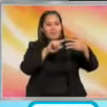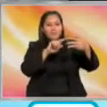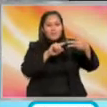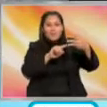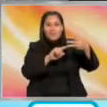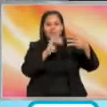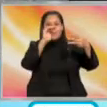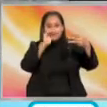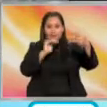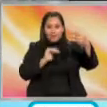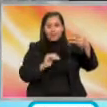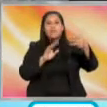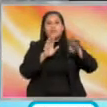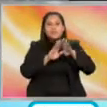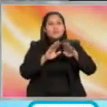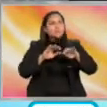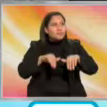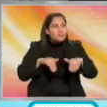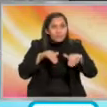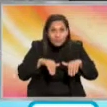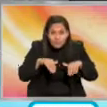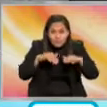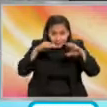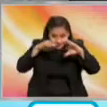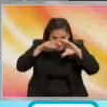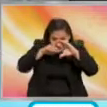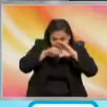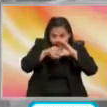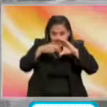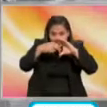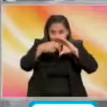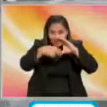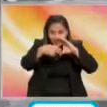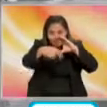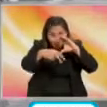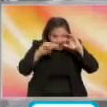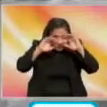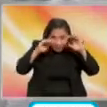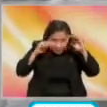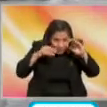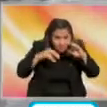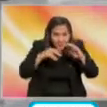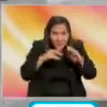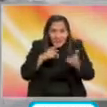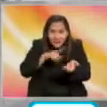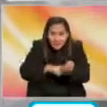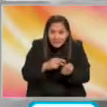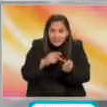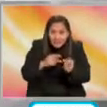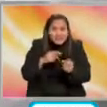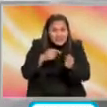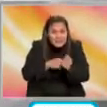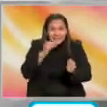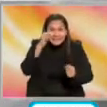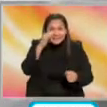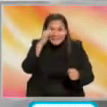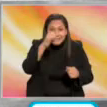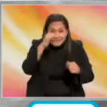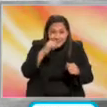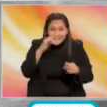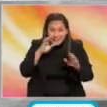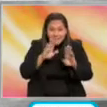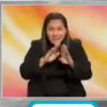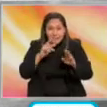obra. Entonces Memorias de Abajo porque se meten como a una madriguera igual. Justo, Sí. bajamos en la madriguera, Mira. llegamos al Ya, como que ya voy entendiendo yo ahora